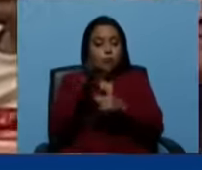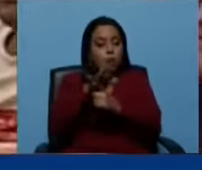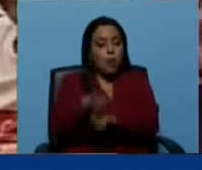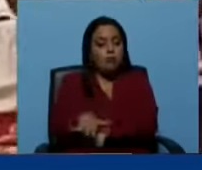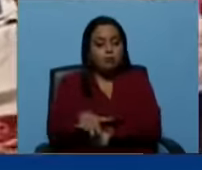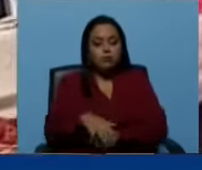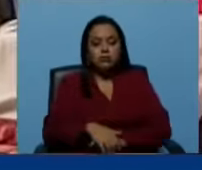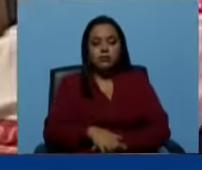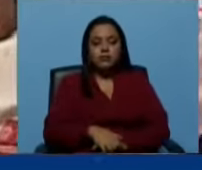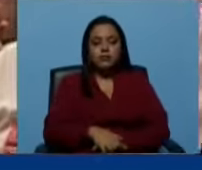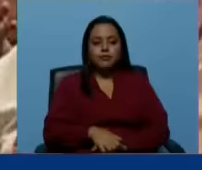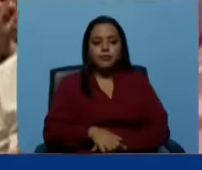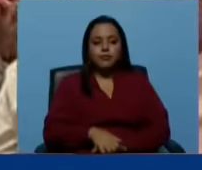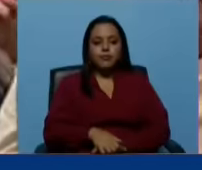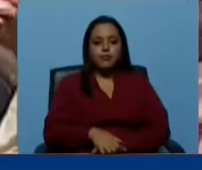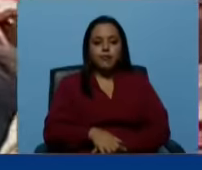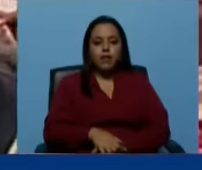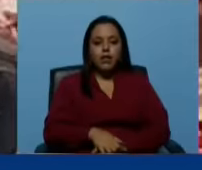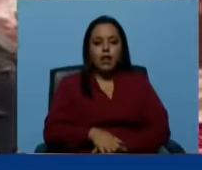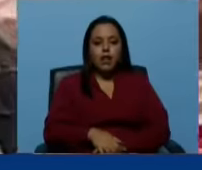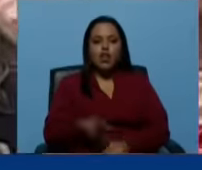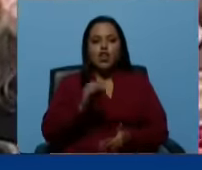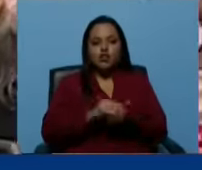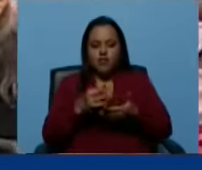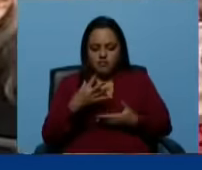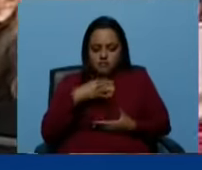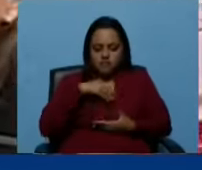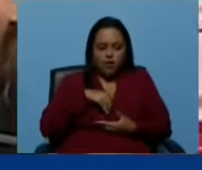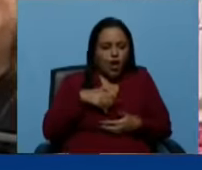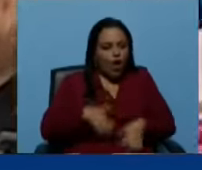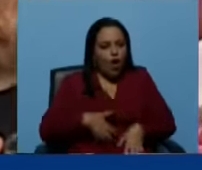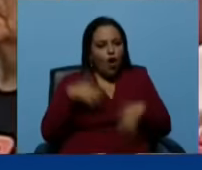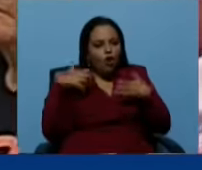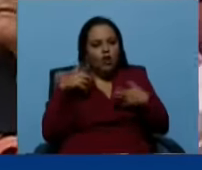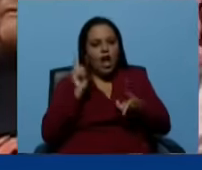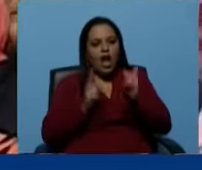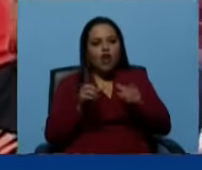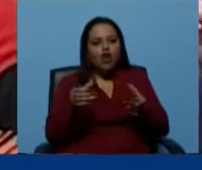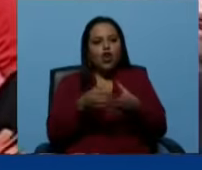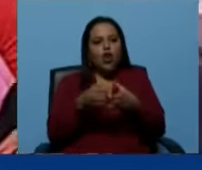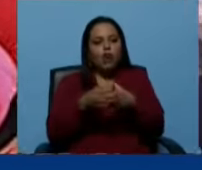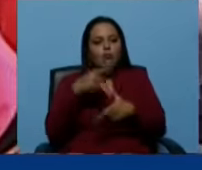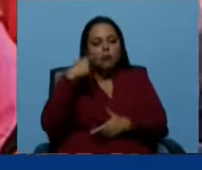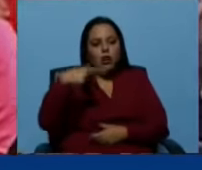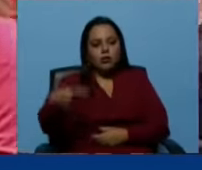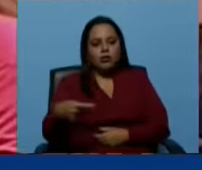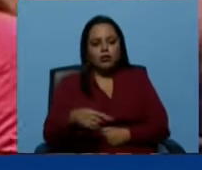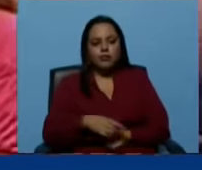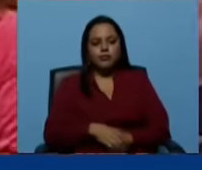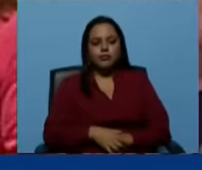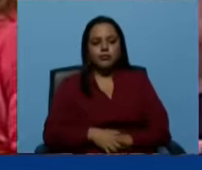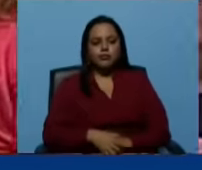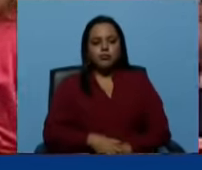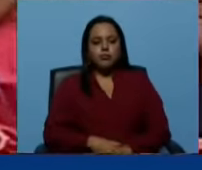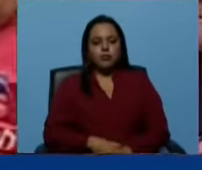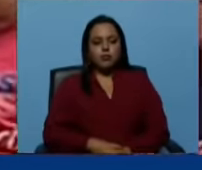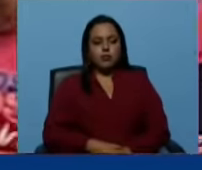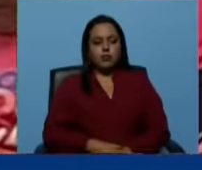Y lograron inocular otra vez el odio en algunos sectores de la población. El